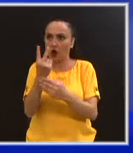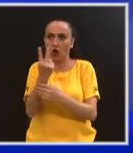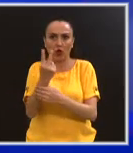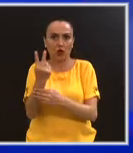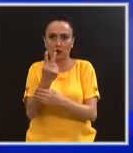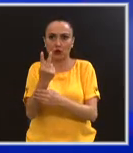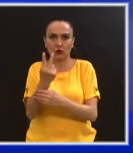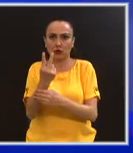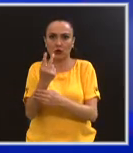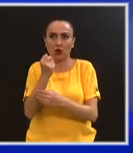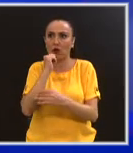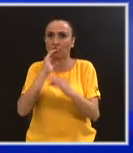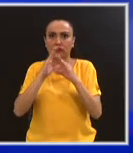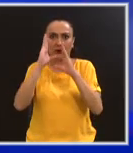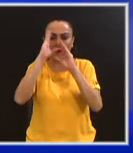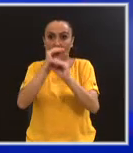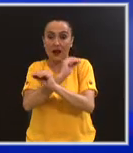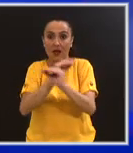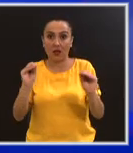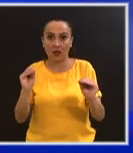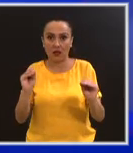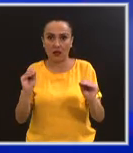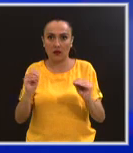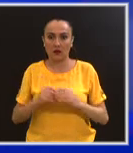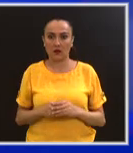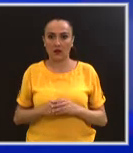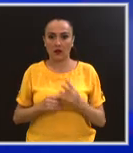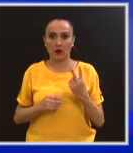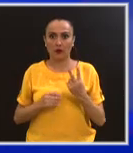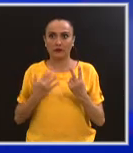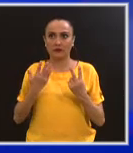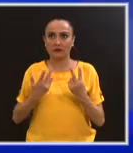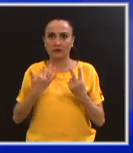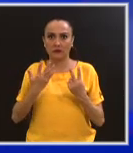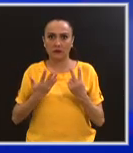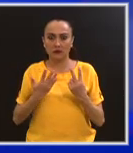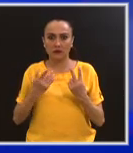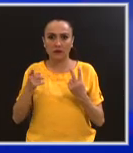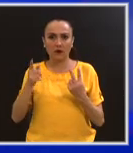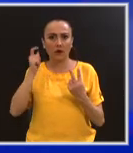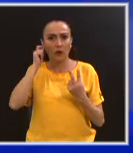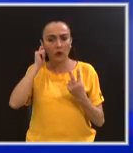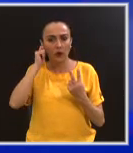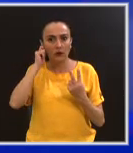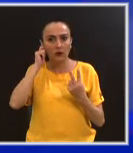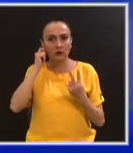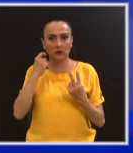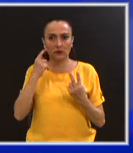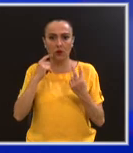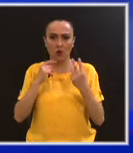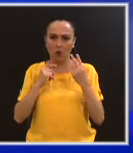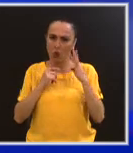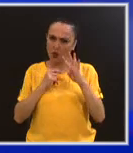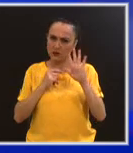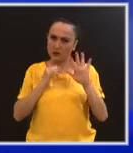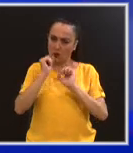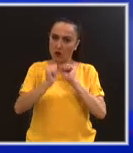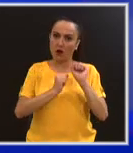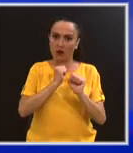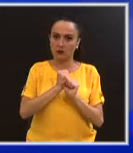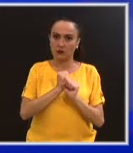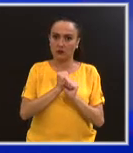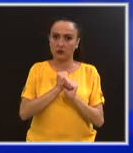dos se está comunicando Y por supuesto pues eh ellos esperan que esta mujer de 45 años